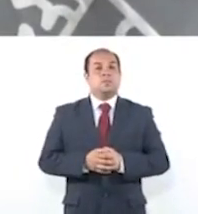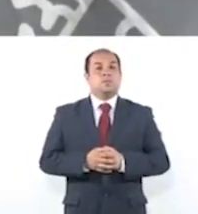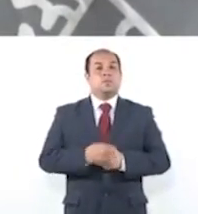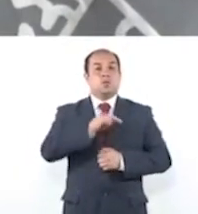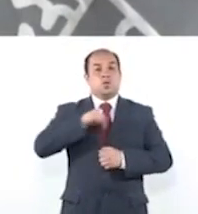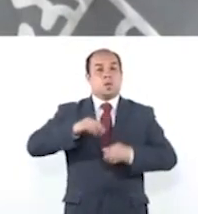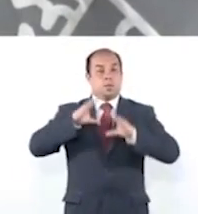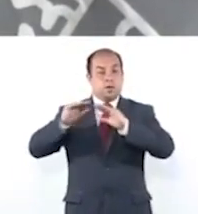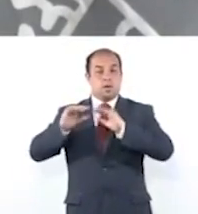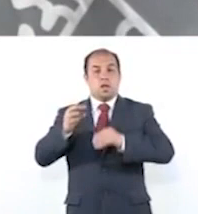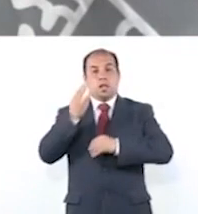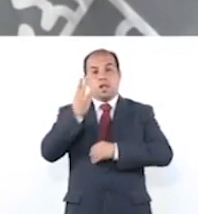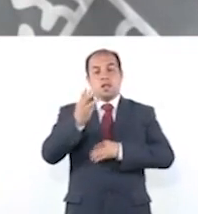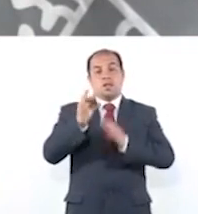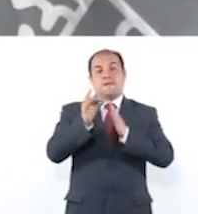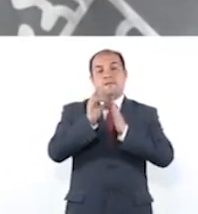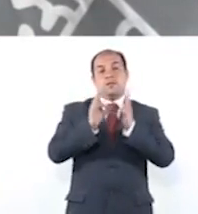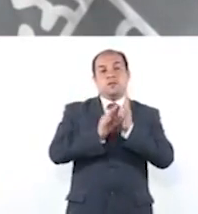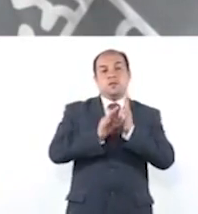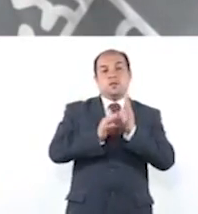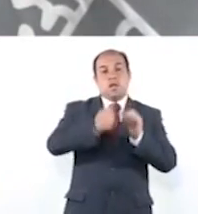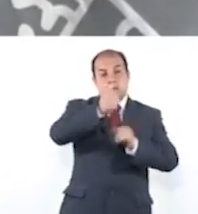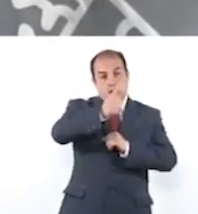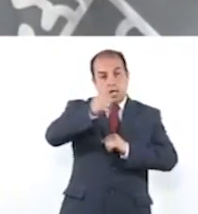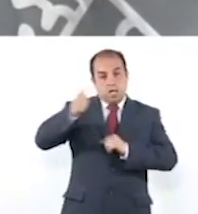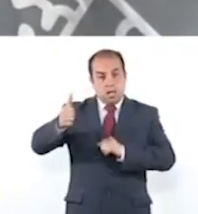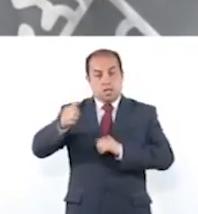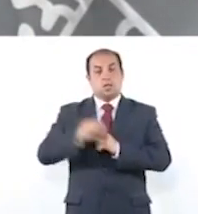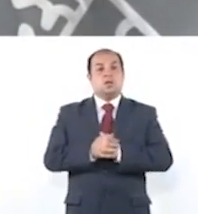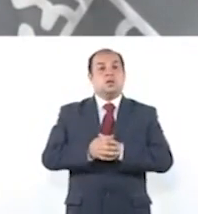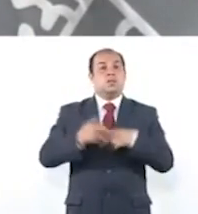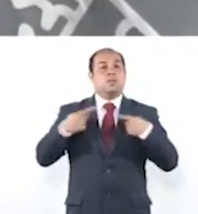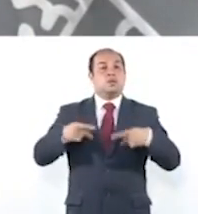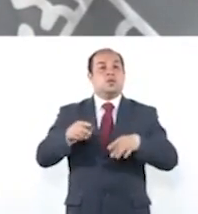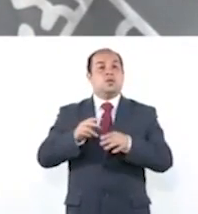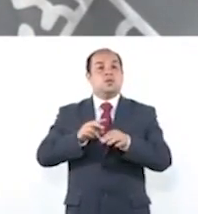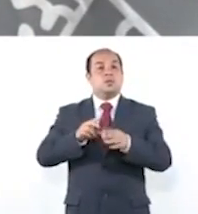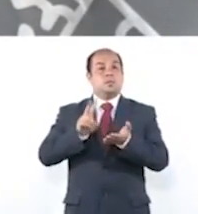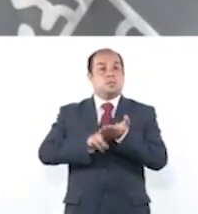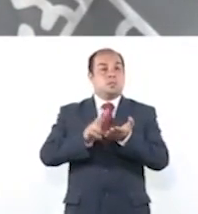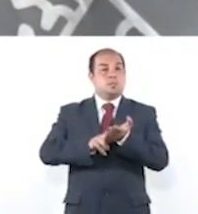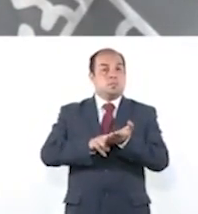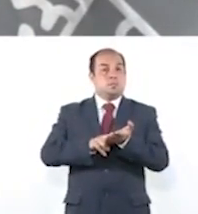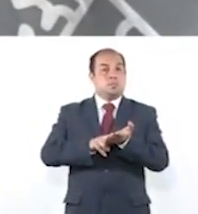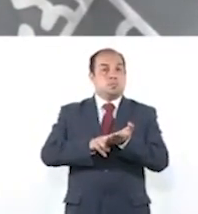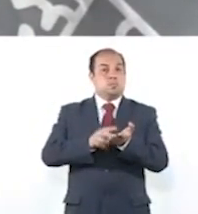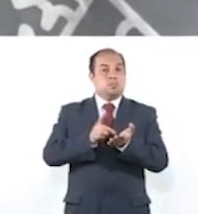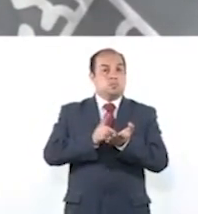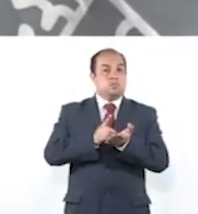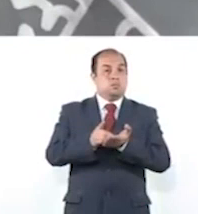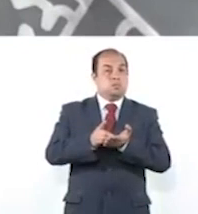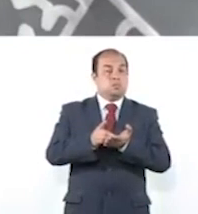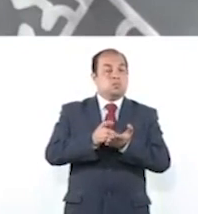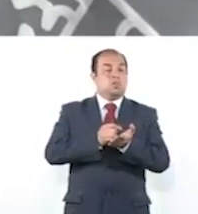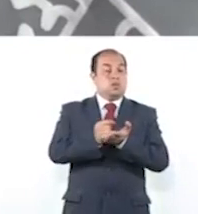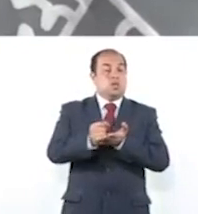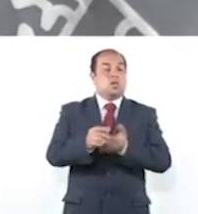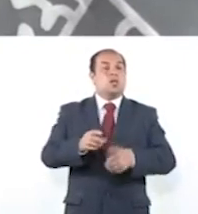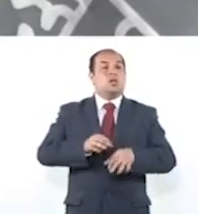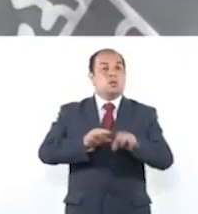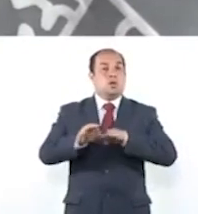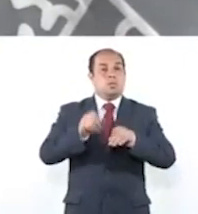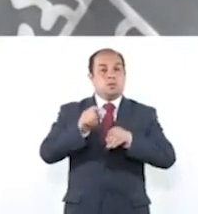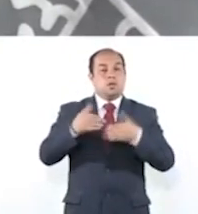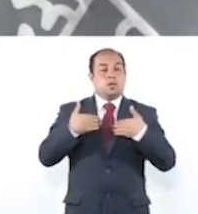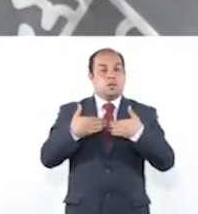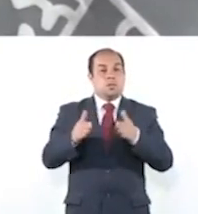de 3 jornadas a todos los voluntarios, porque al mismo tiempo que abre la permanencia, está basado